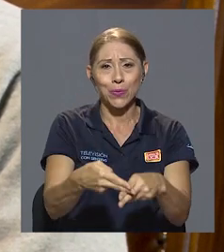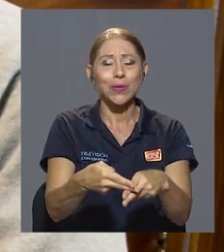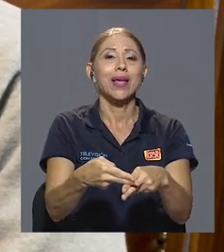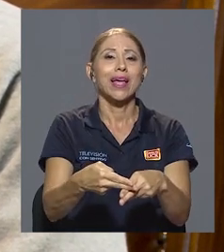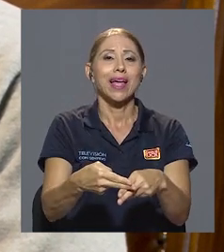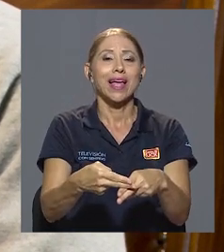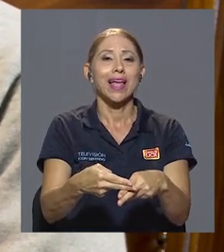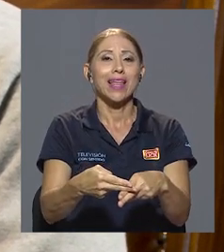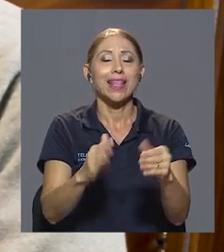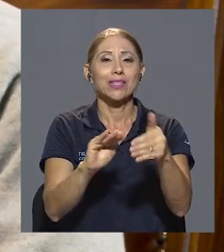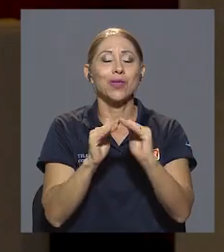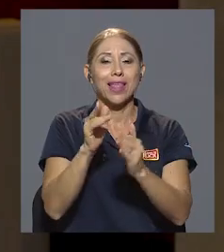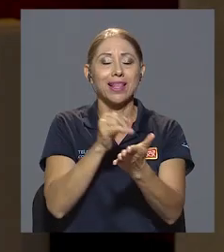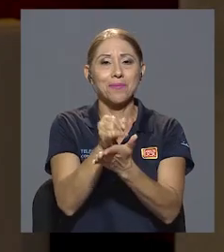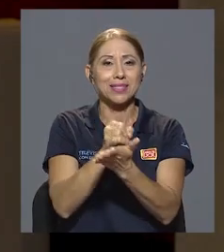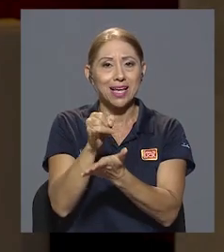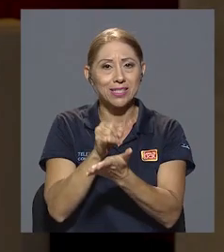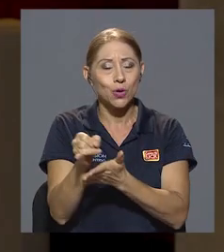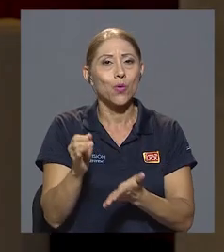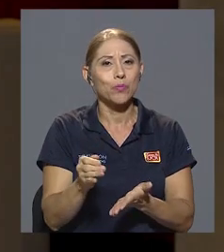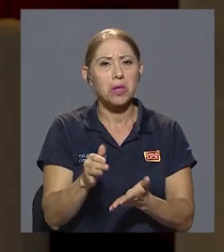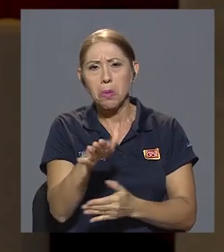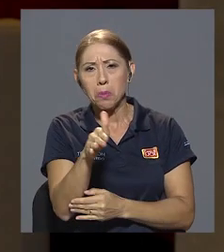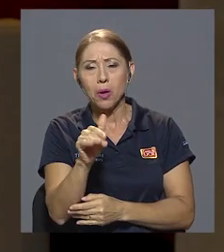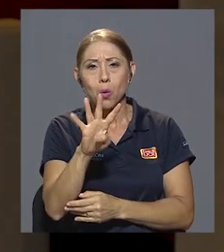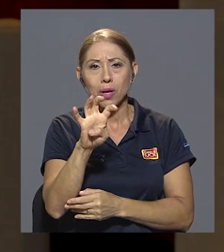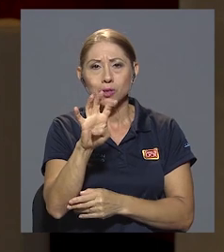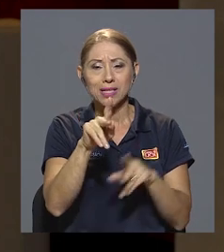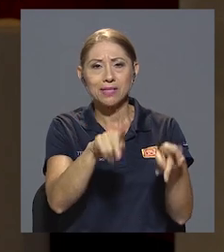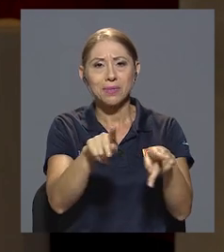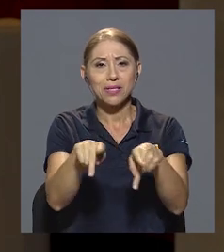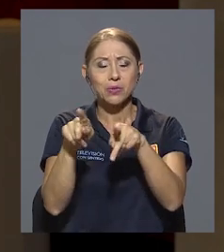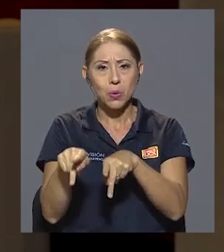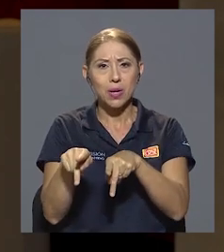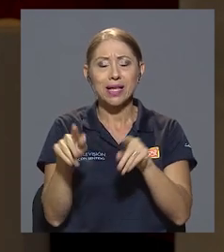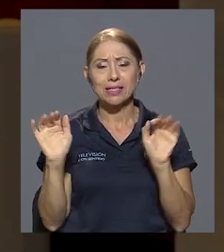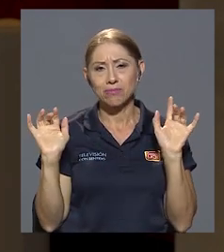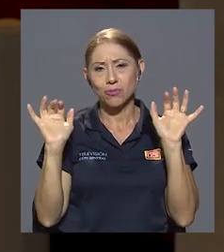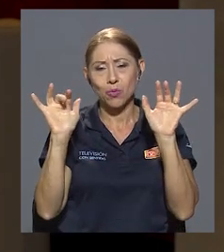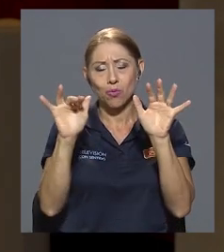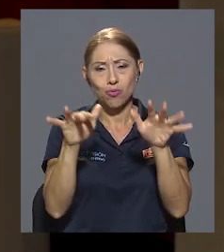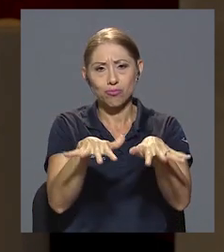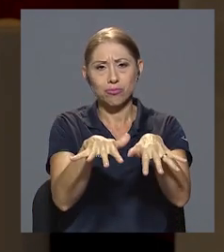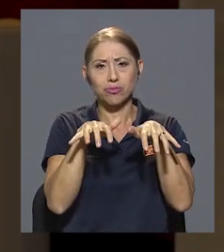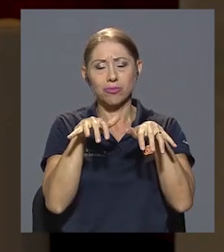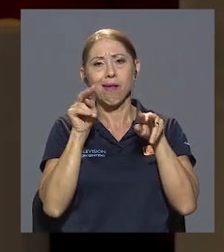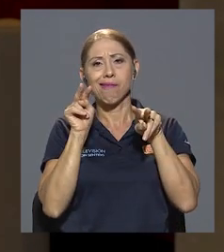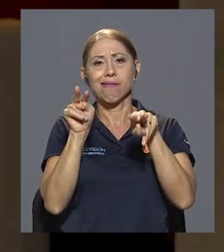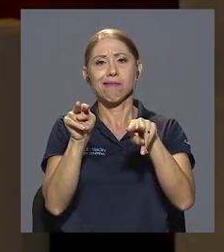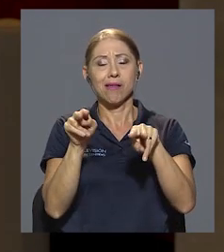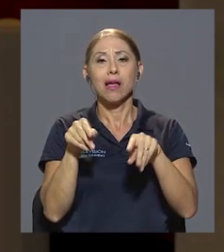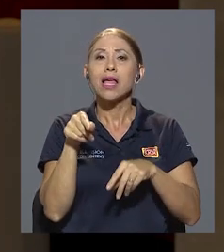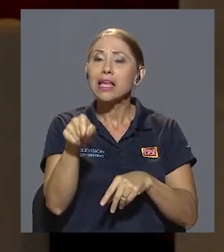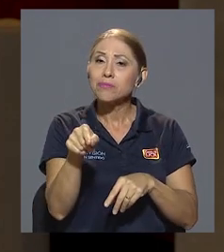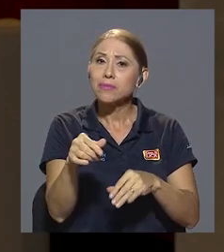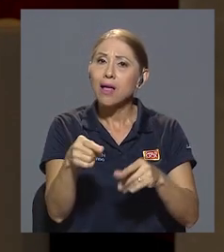llamamos aquí en la universidad costa rica de la ciudad de la investigación unas 400 personas se reunieron y quizás lo que me parece a mí más